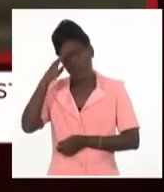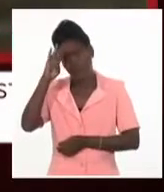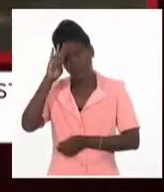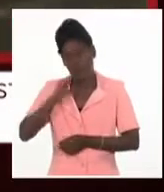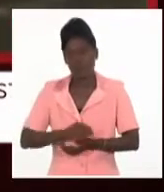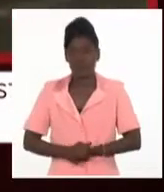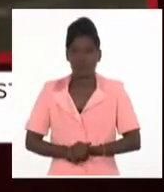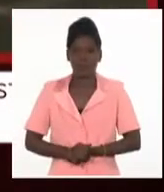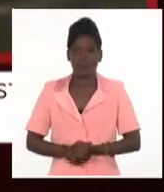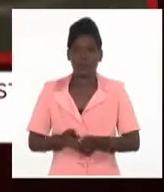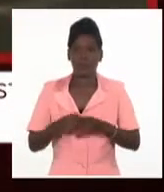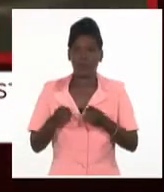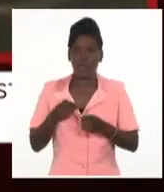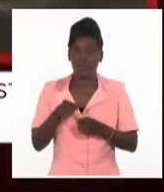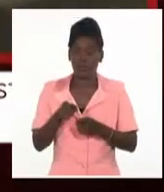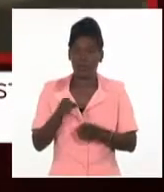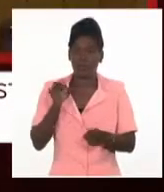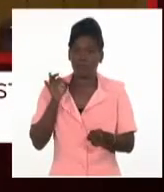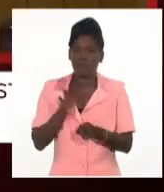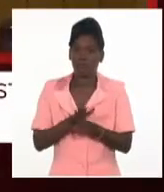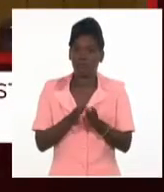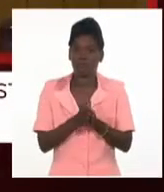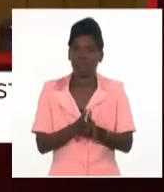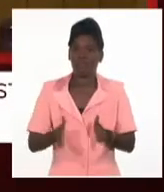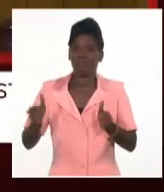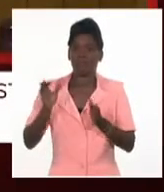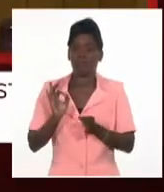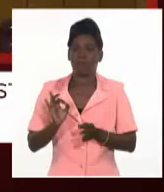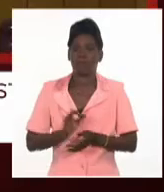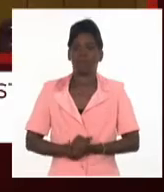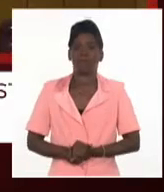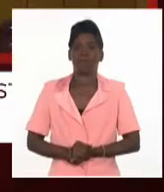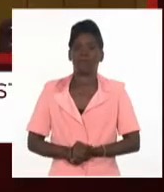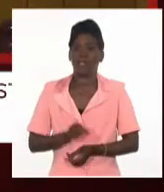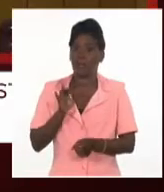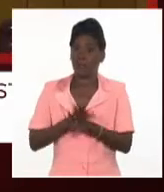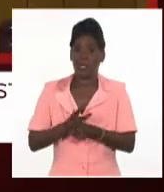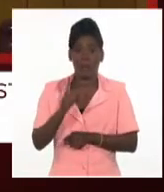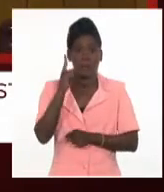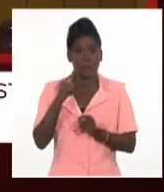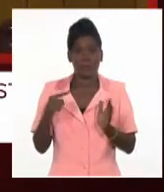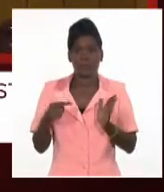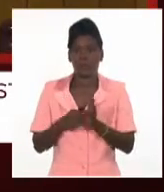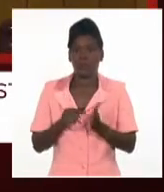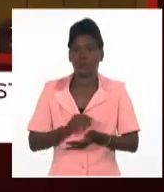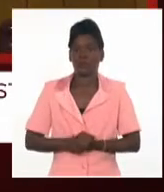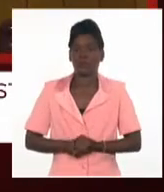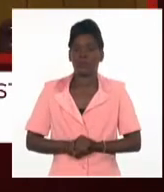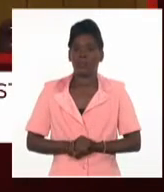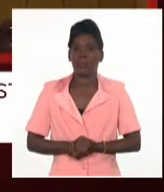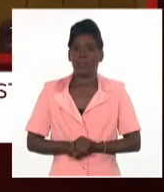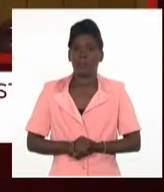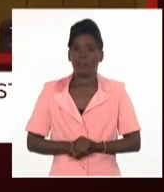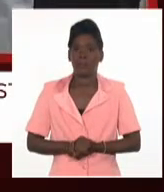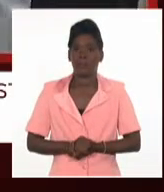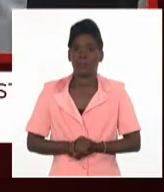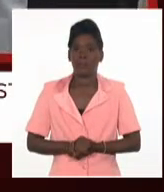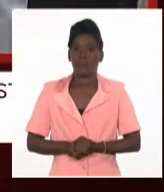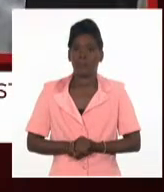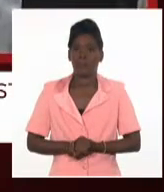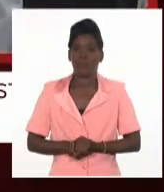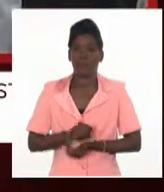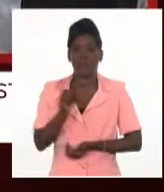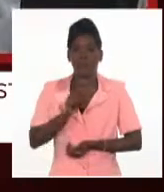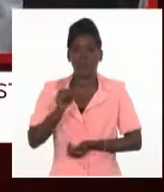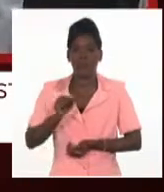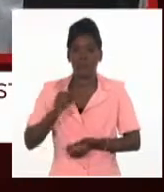que reside en el exterior. Y ese fue el primer elemento importante, distintivo, de pasar revista, de hacer un análisis